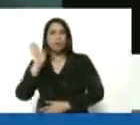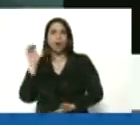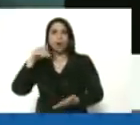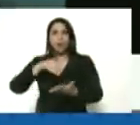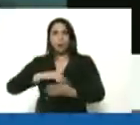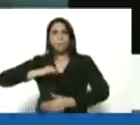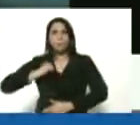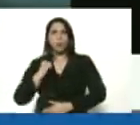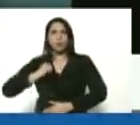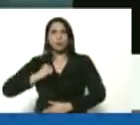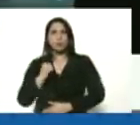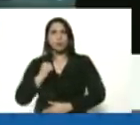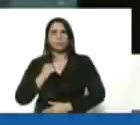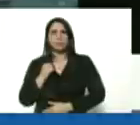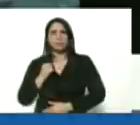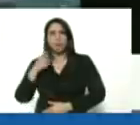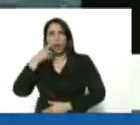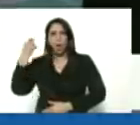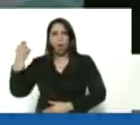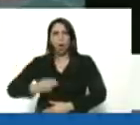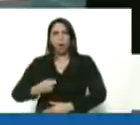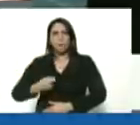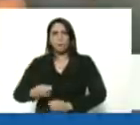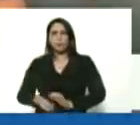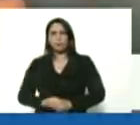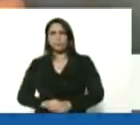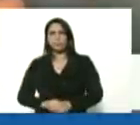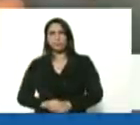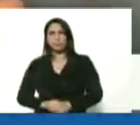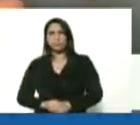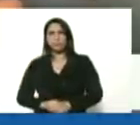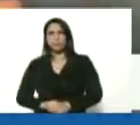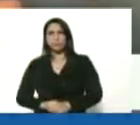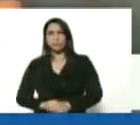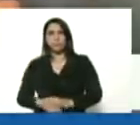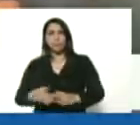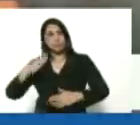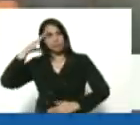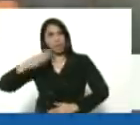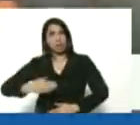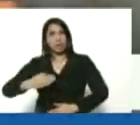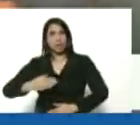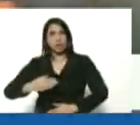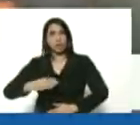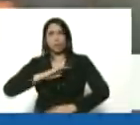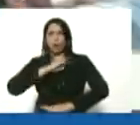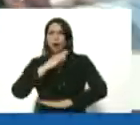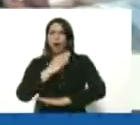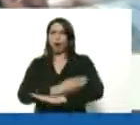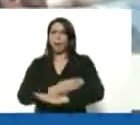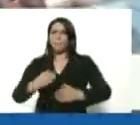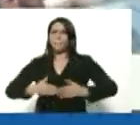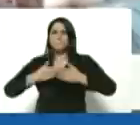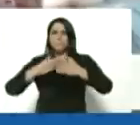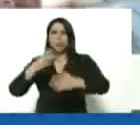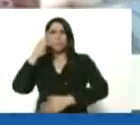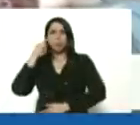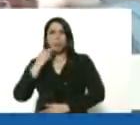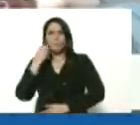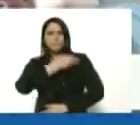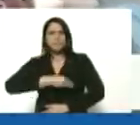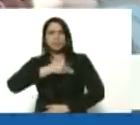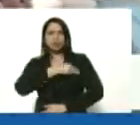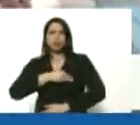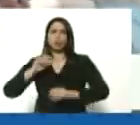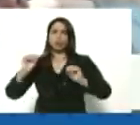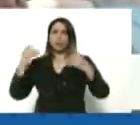a pie, al hombre de a pie, a los marinos valientes de la Armada Bolivariana. Misión